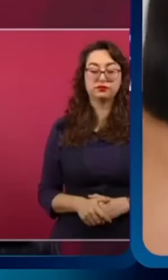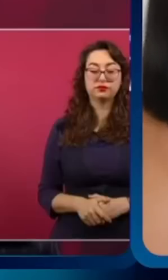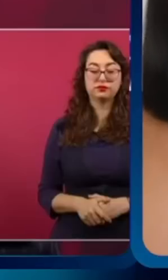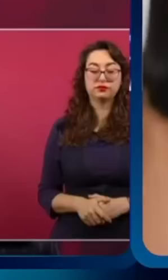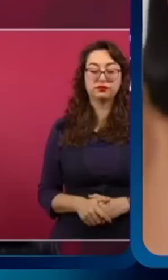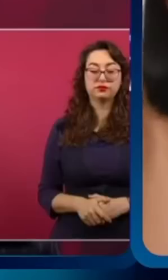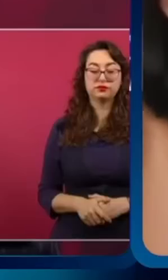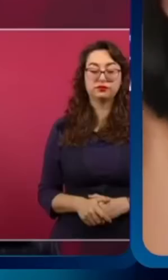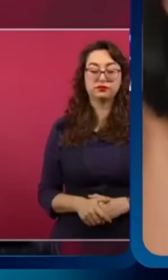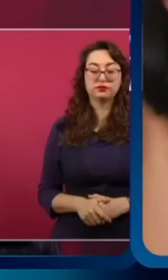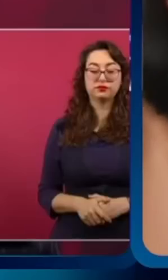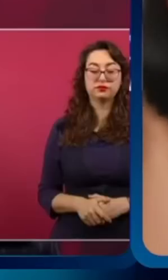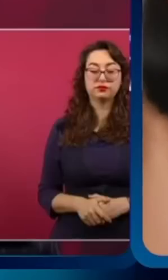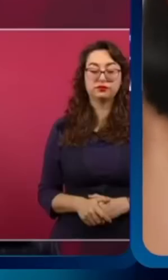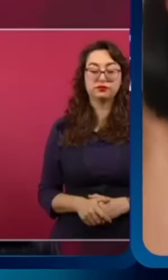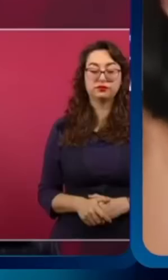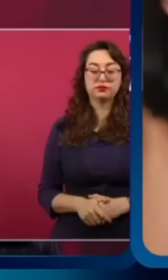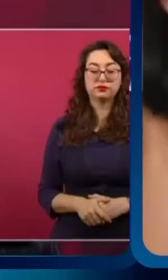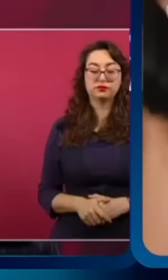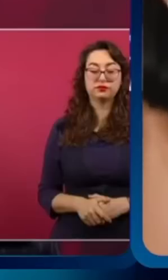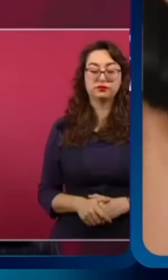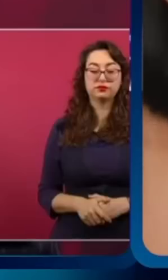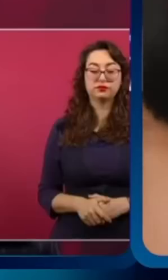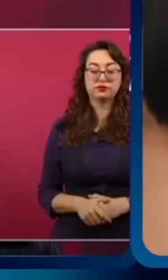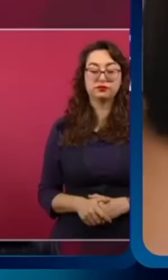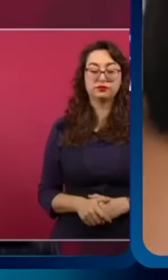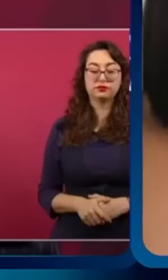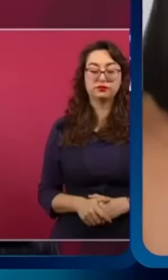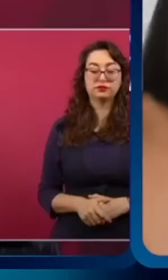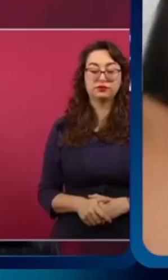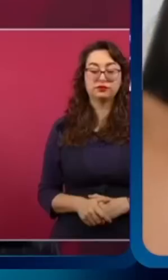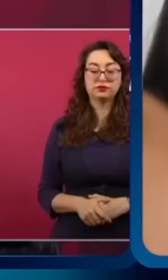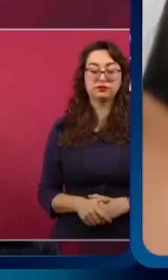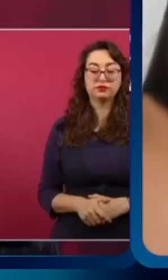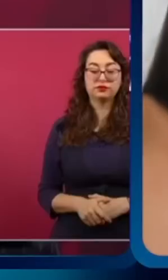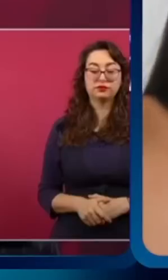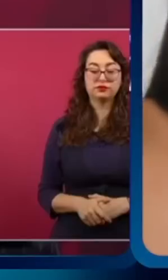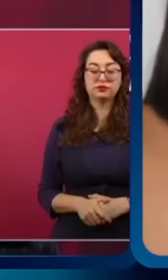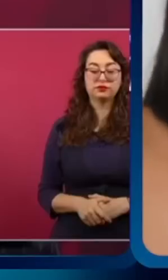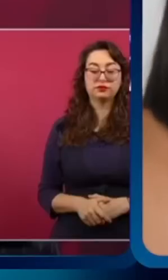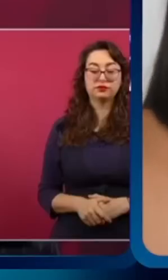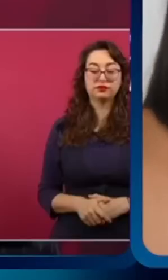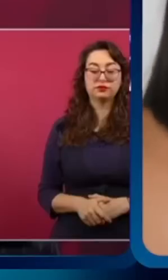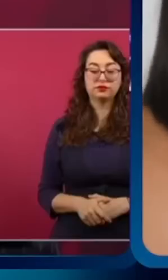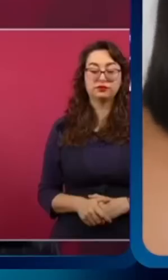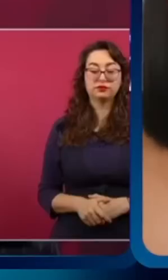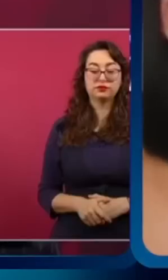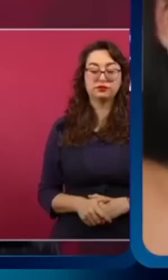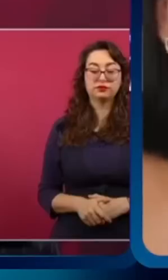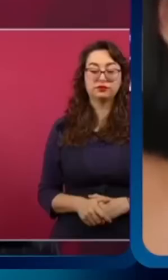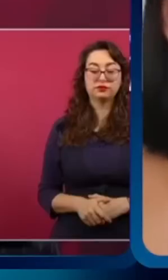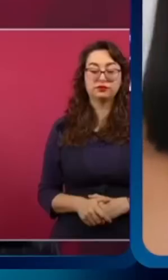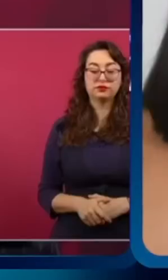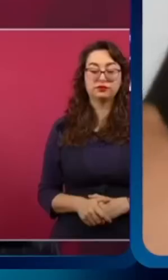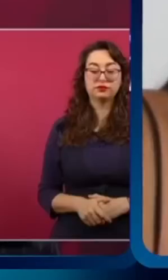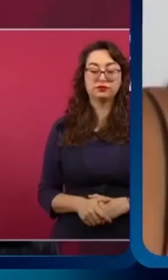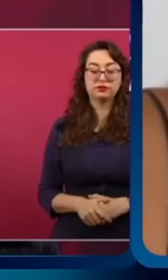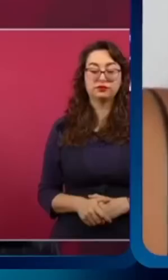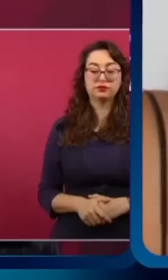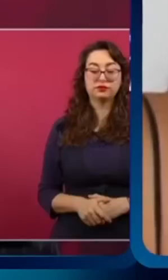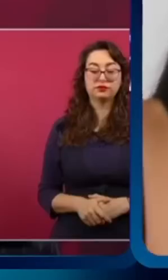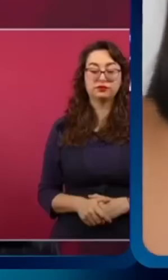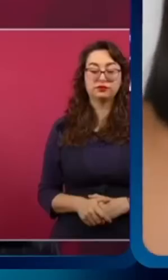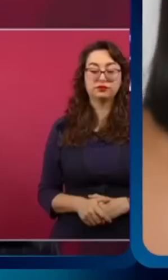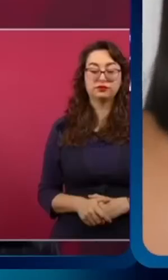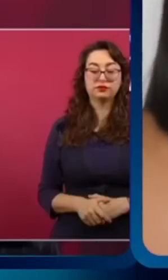burlan, discúlpenme, pero desde ahí empieza todo. Claro que el gobierno tiene una responsabilidad, definitivamente, y aquí